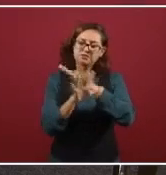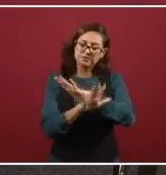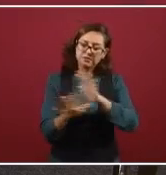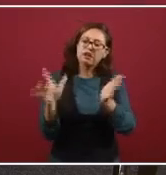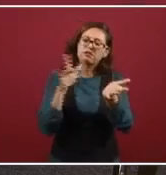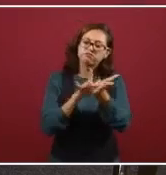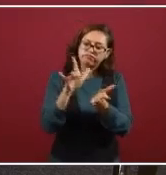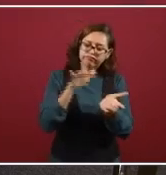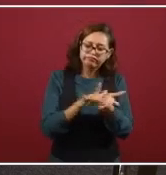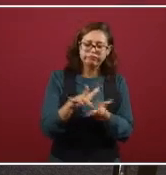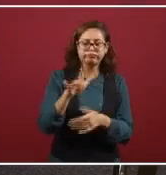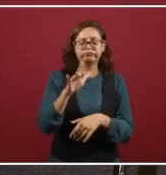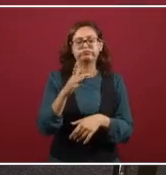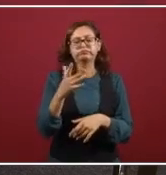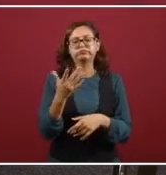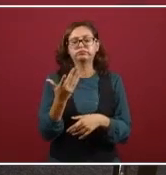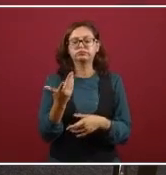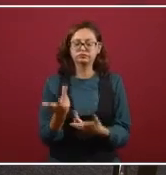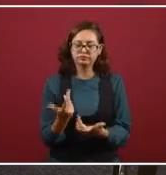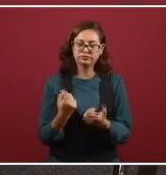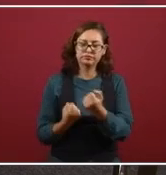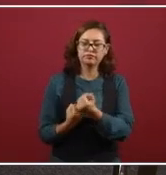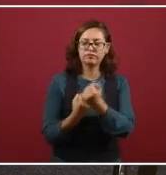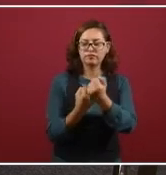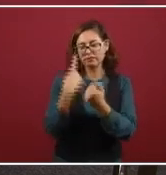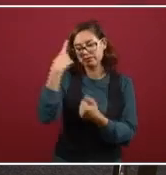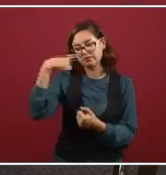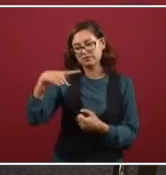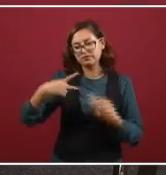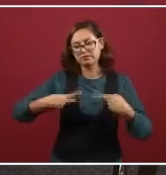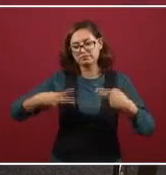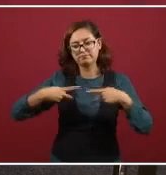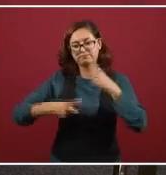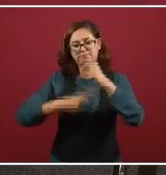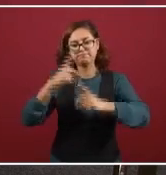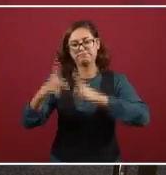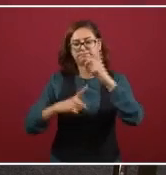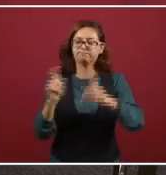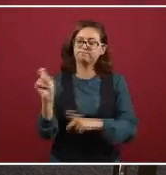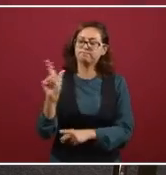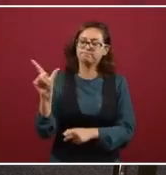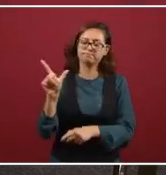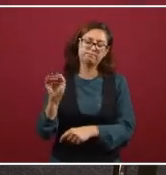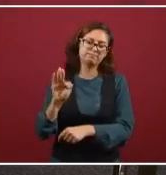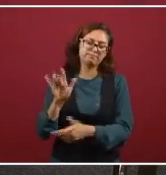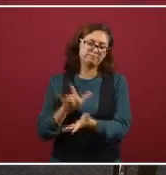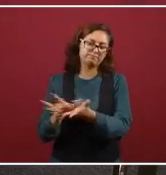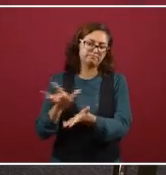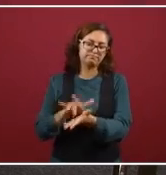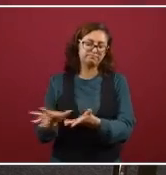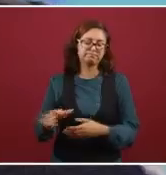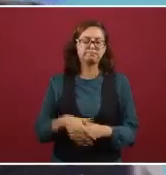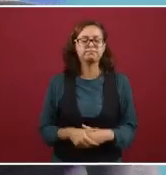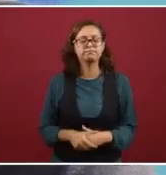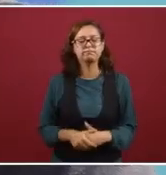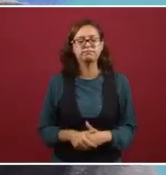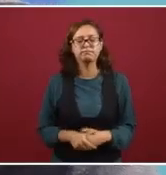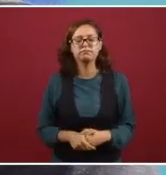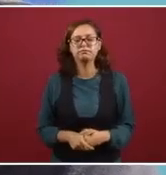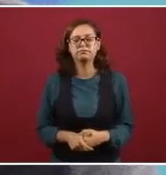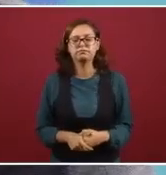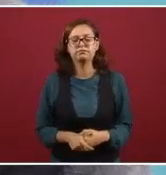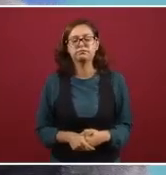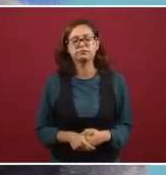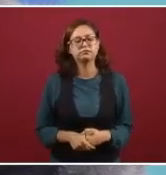la solidaridad y en esta ocasión para apoyar atletas de alto rendimiento. El instituto seguirá haciendo